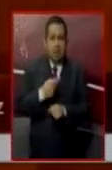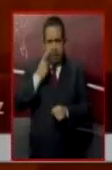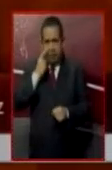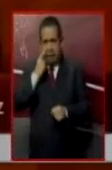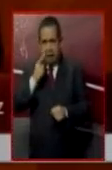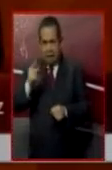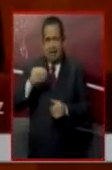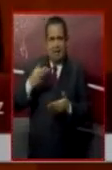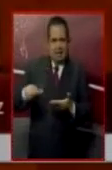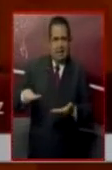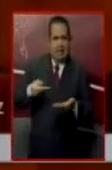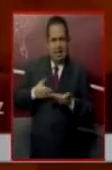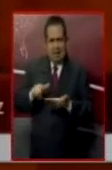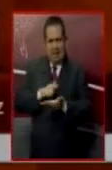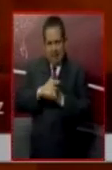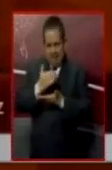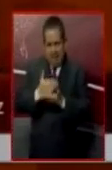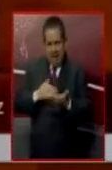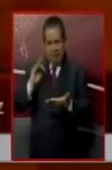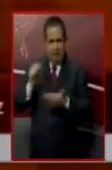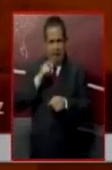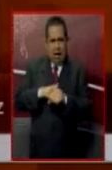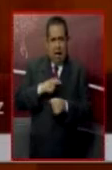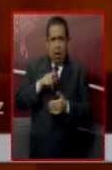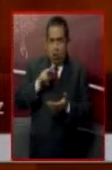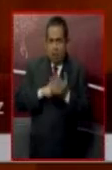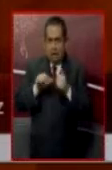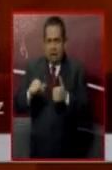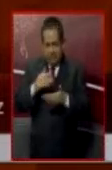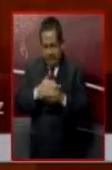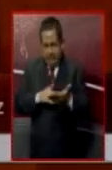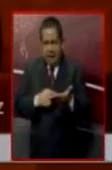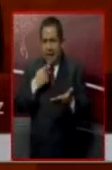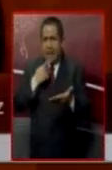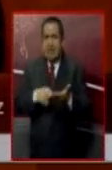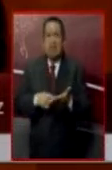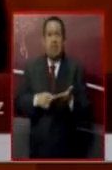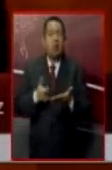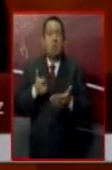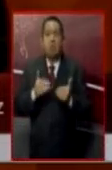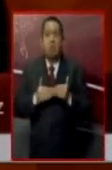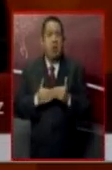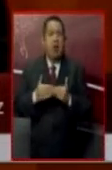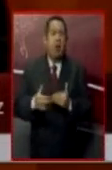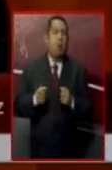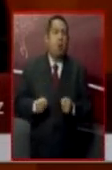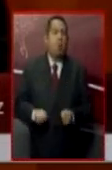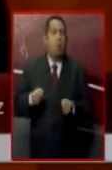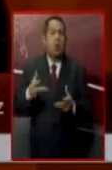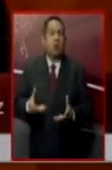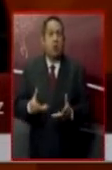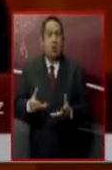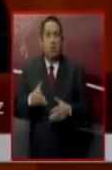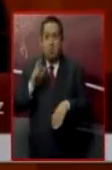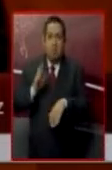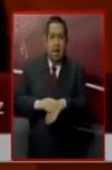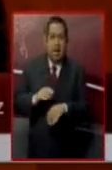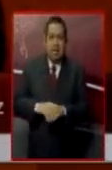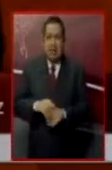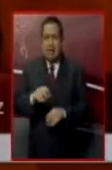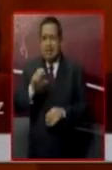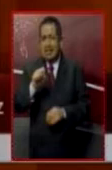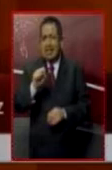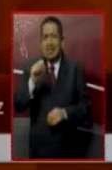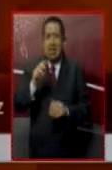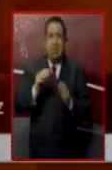la iniciativa de Ley de Ingresos 2016, el aumento en el presupuesto de egresos de la Federación es de más